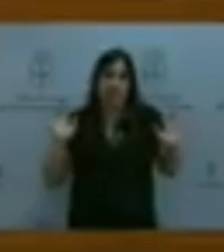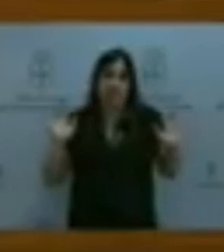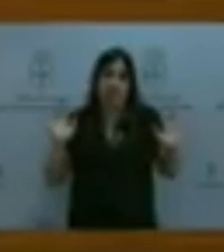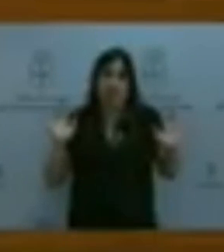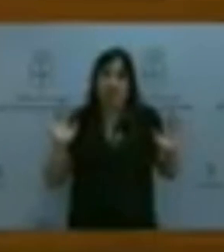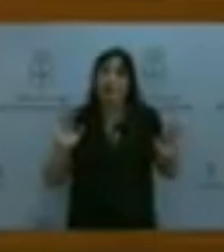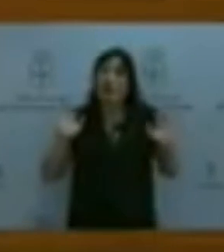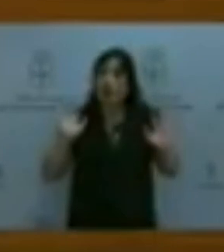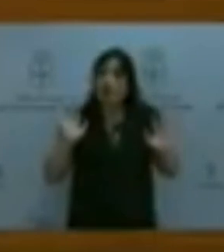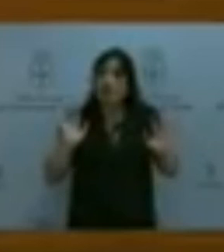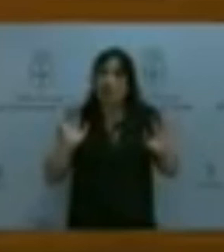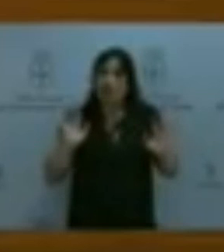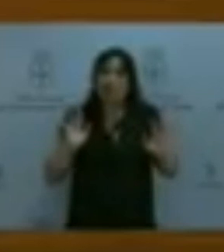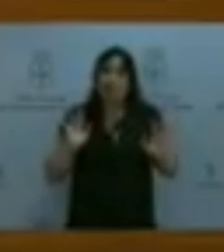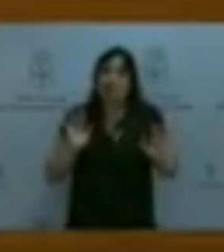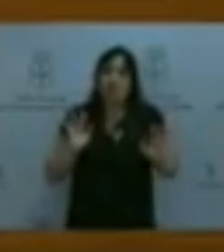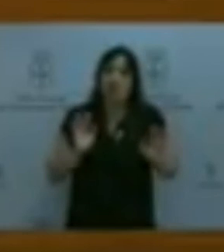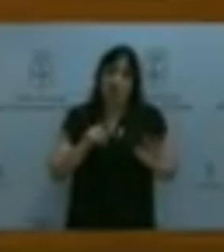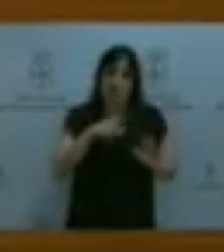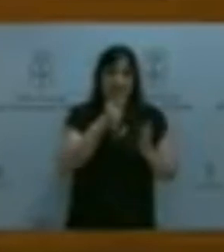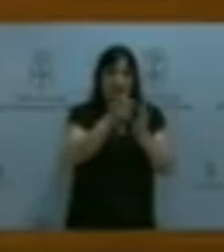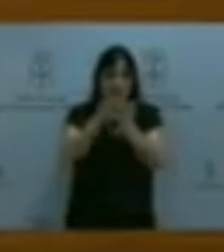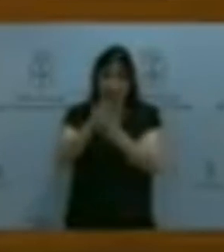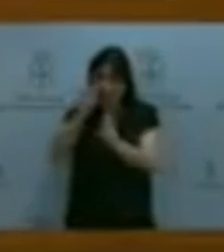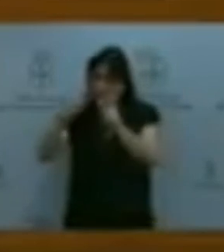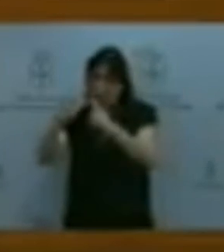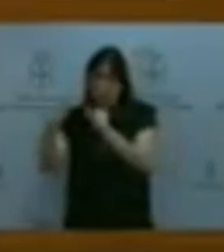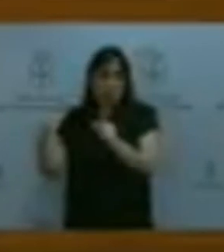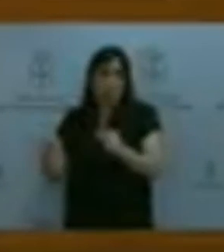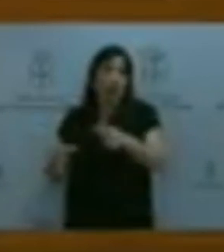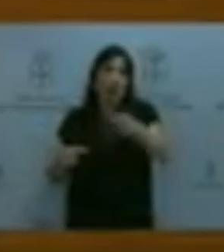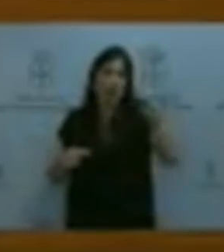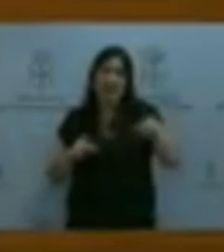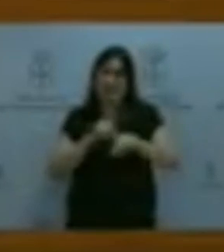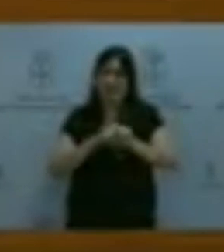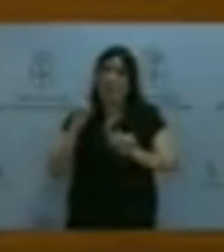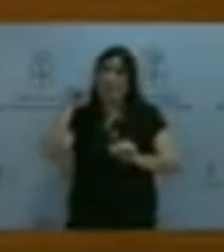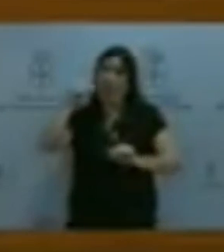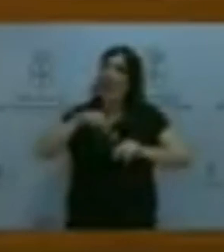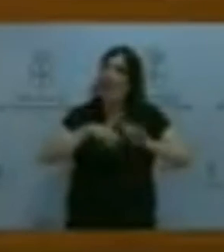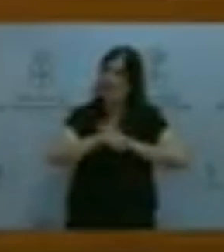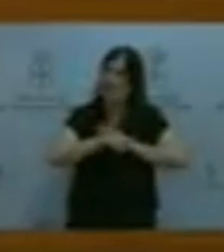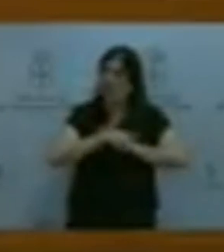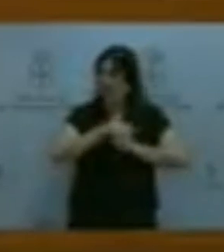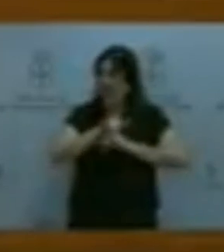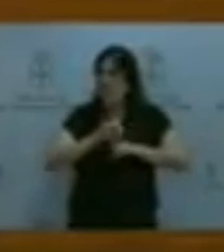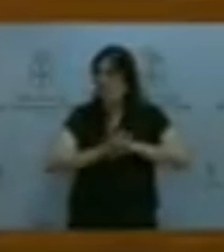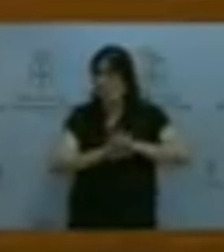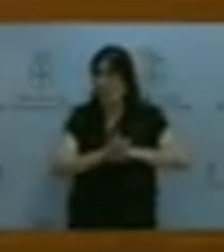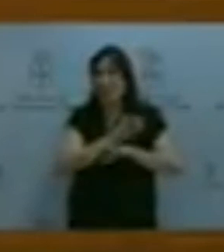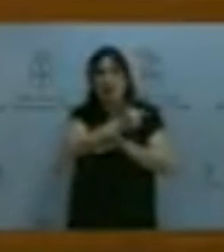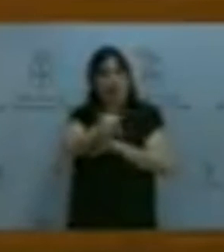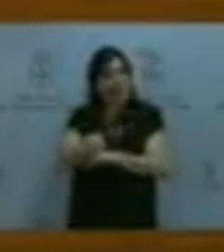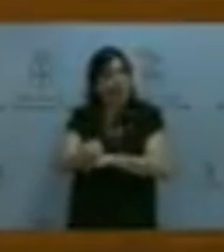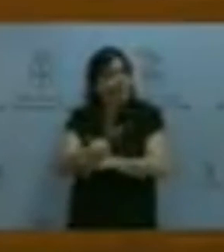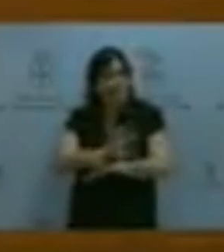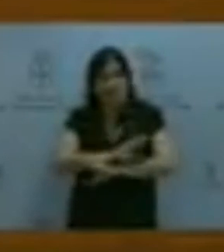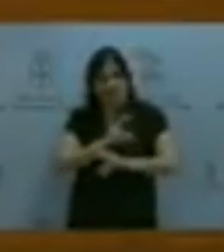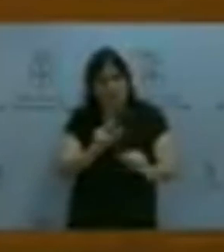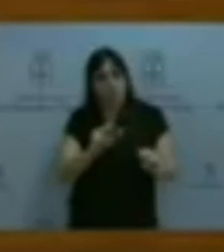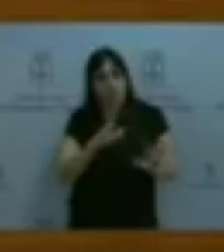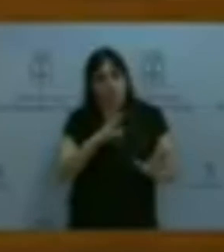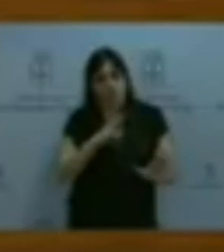a los asturianos. Ustedes han tenido tiempo para gestionar este tema. Déjense de engaños y déjese de despilfarrar. Y desde luego, cuando se